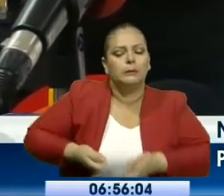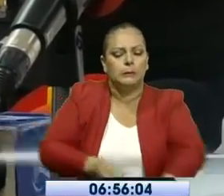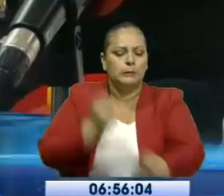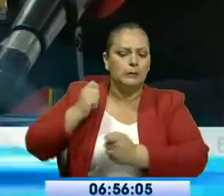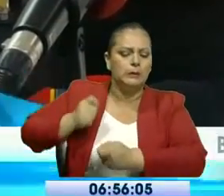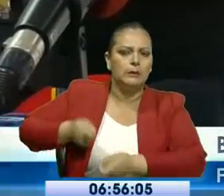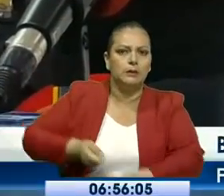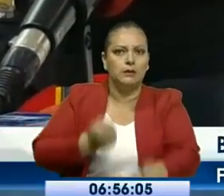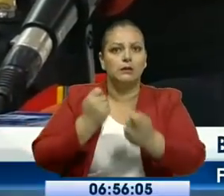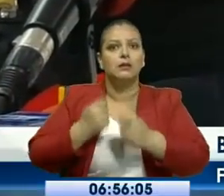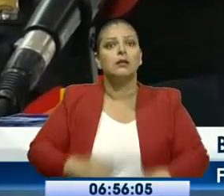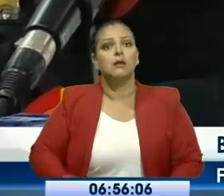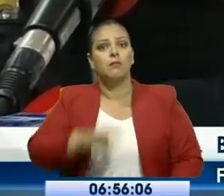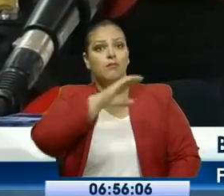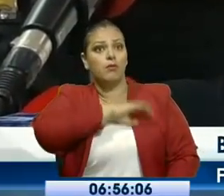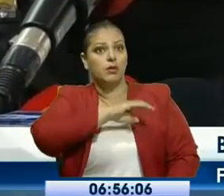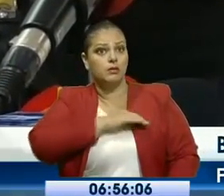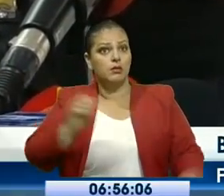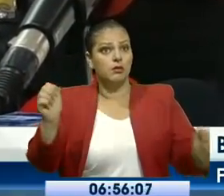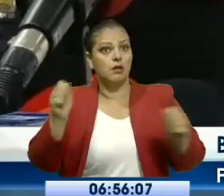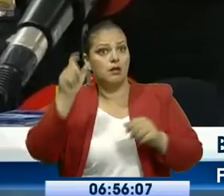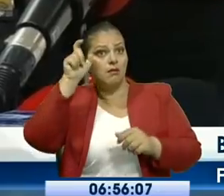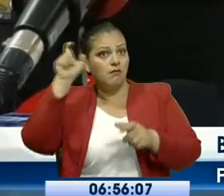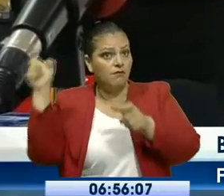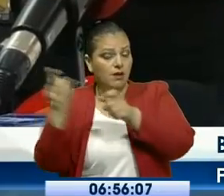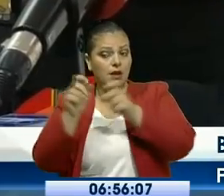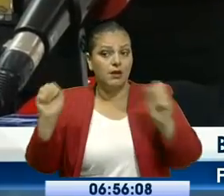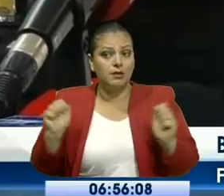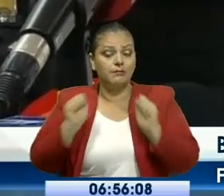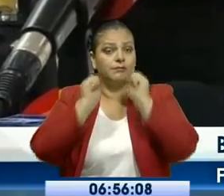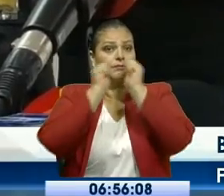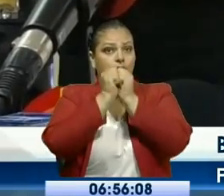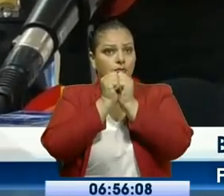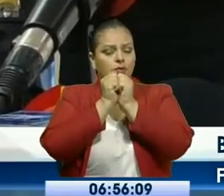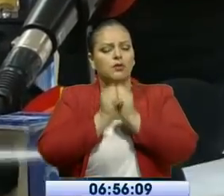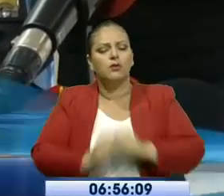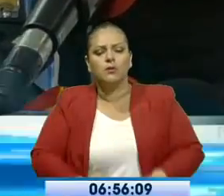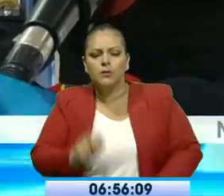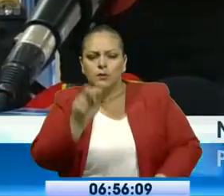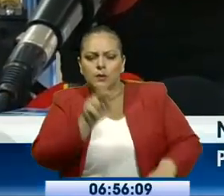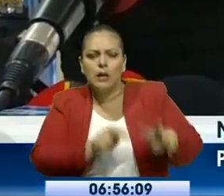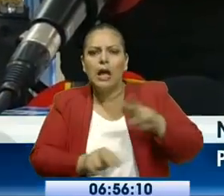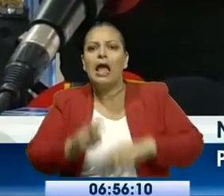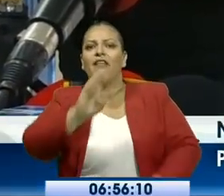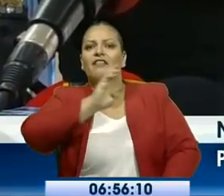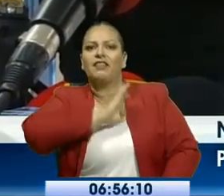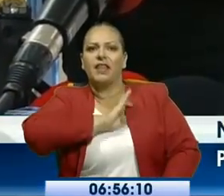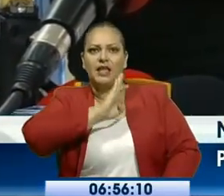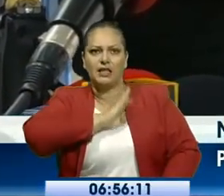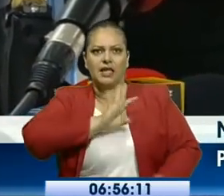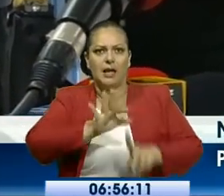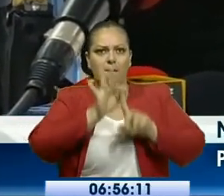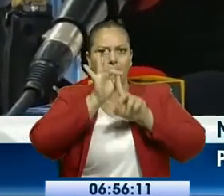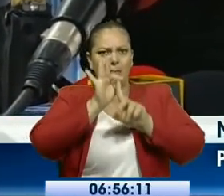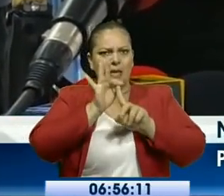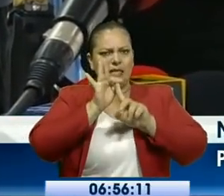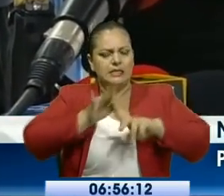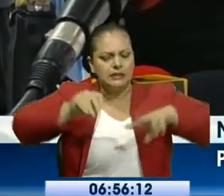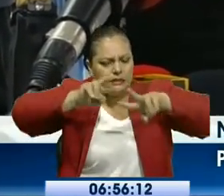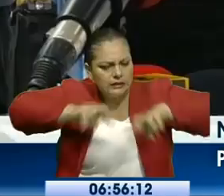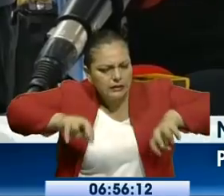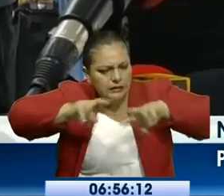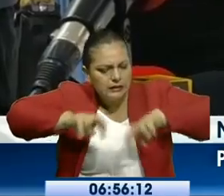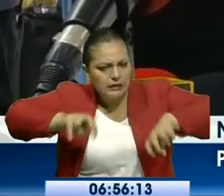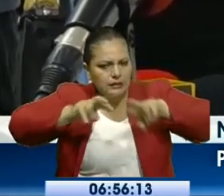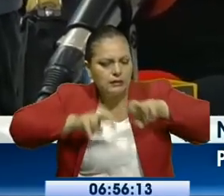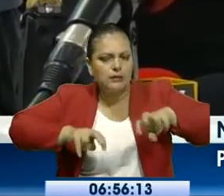conjuntamente con las policías, los agentes de la policía de la DINASED, algunas técnicas especiales de investigación con la